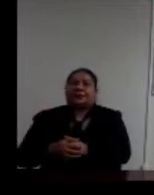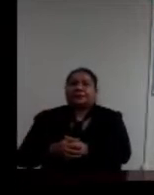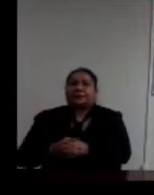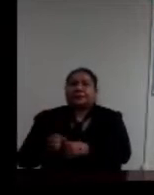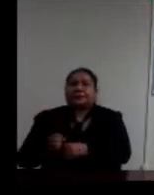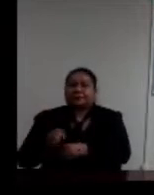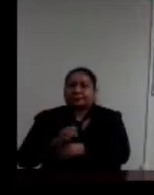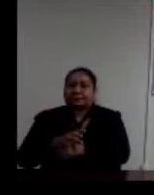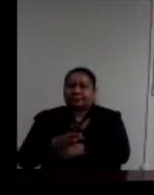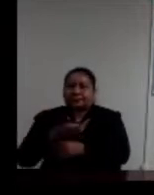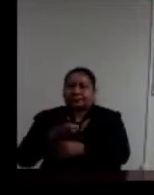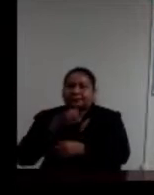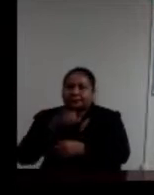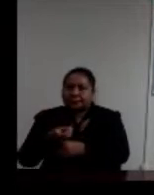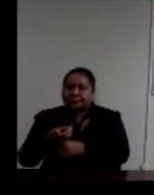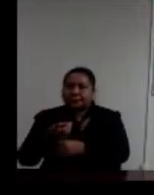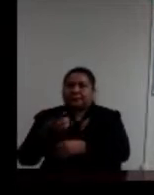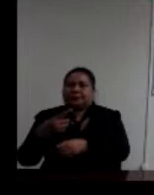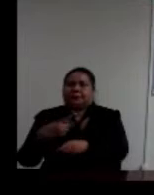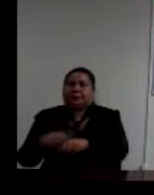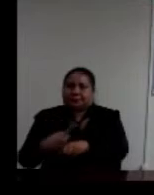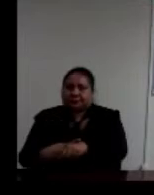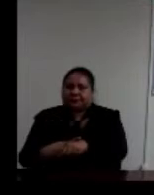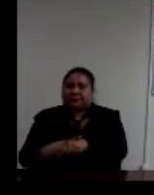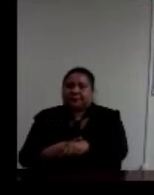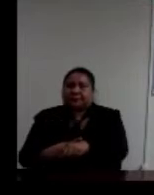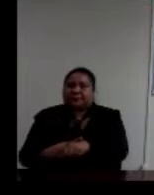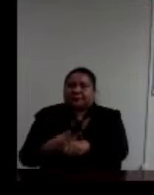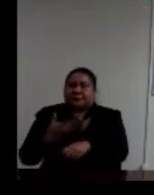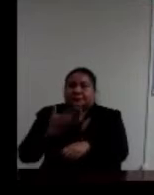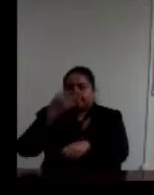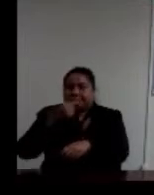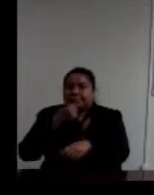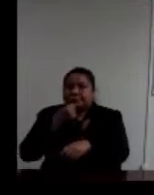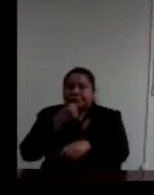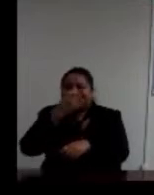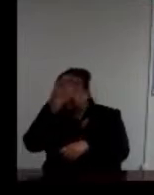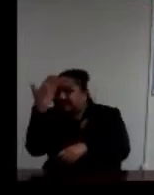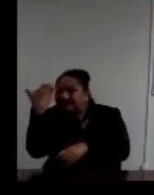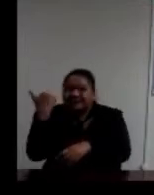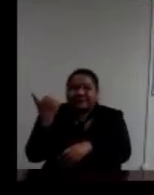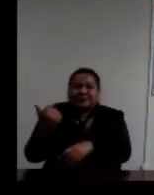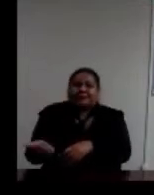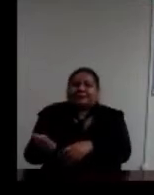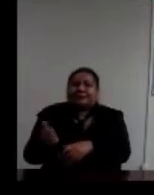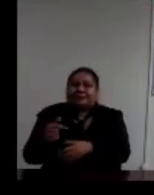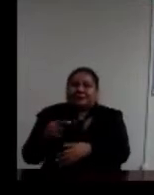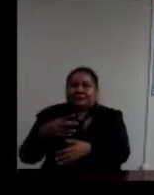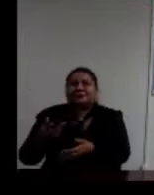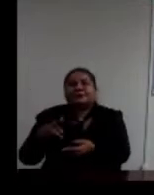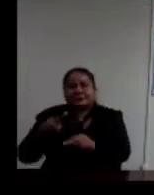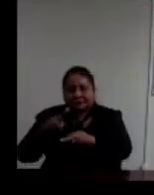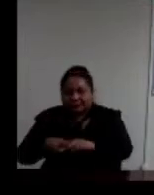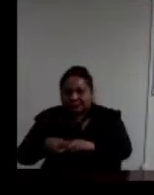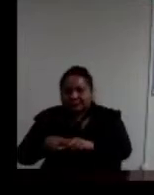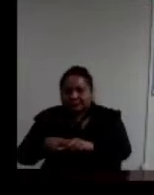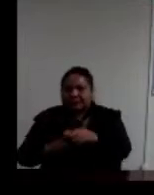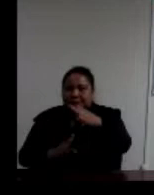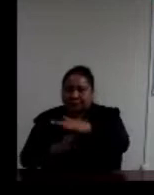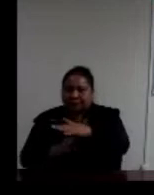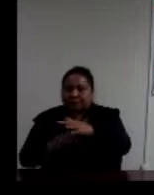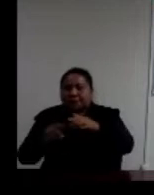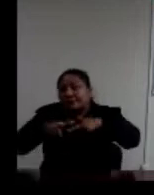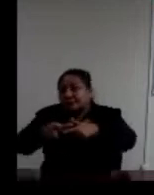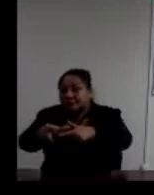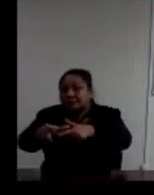esa estructura no son capaces de seguirla y permanecer sentado en su lugar, seguir las indicaciones o seguir